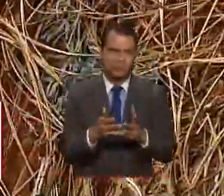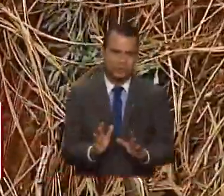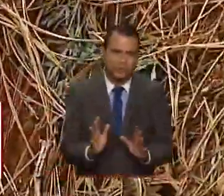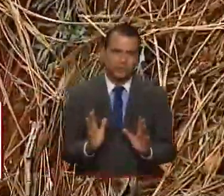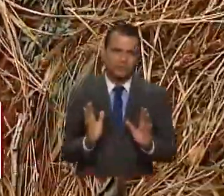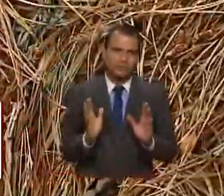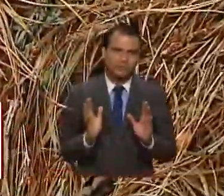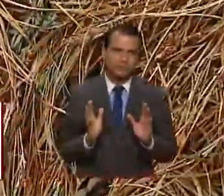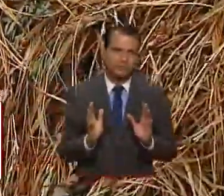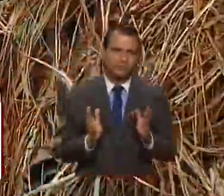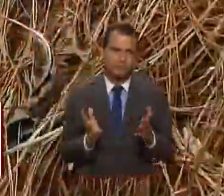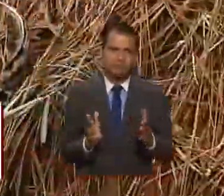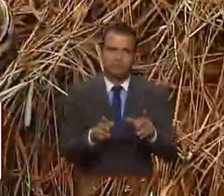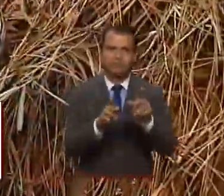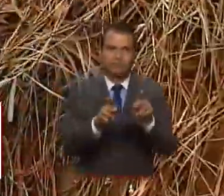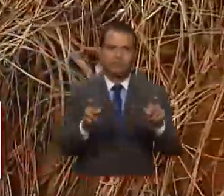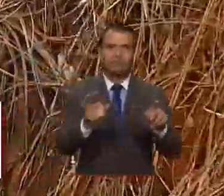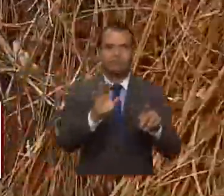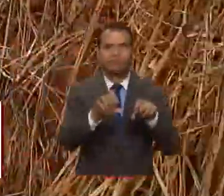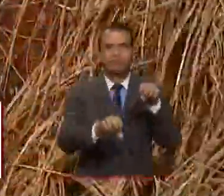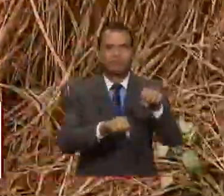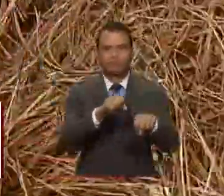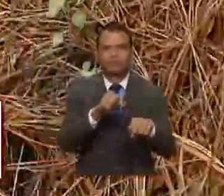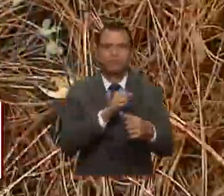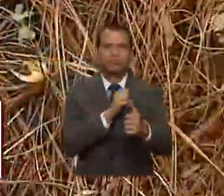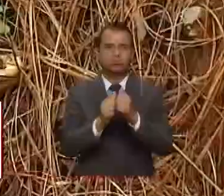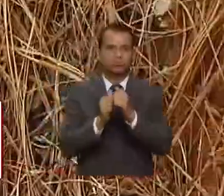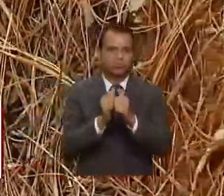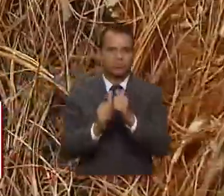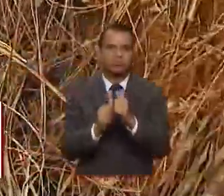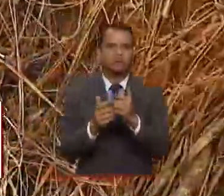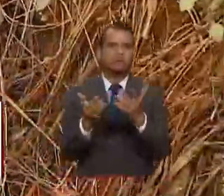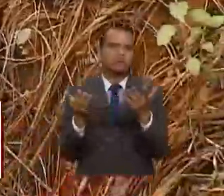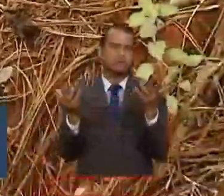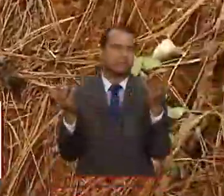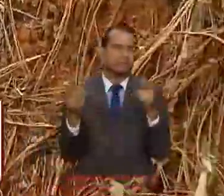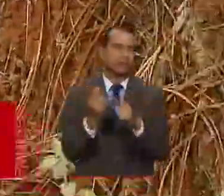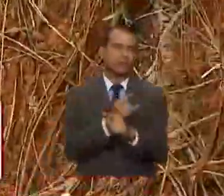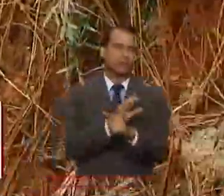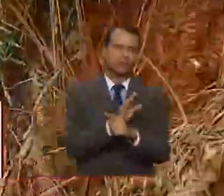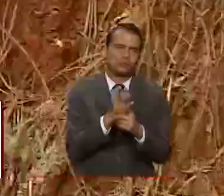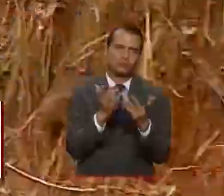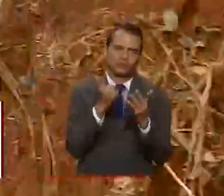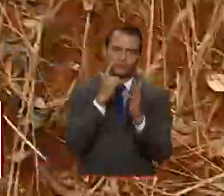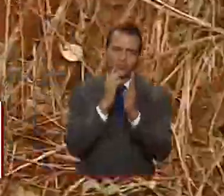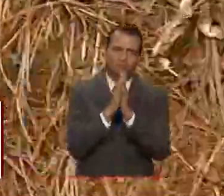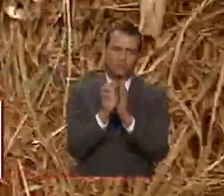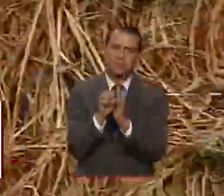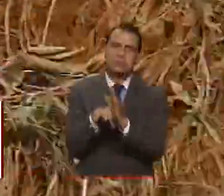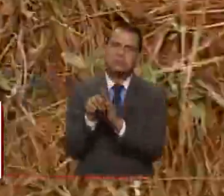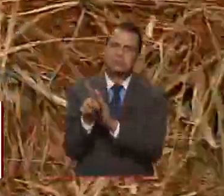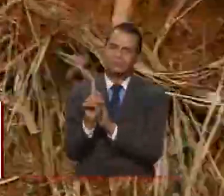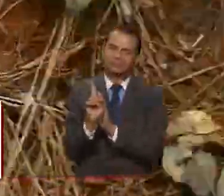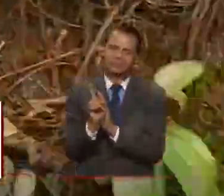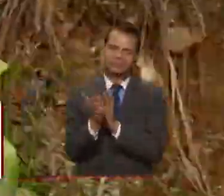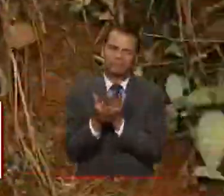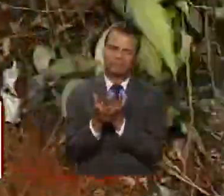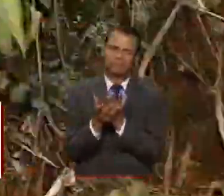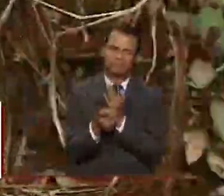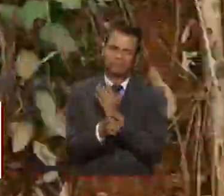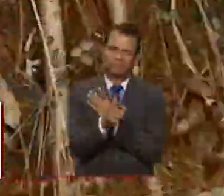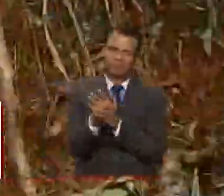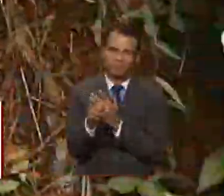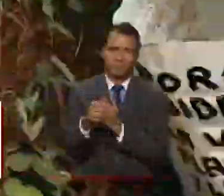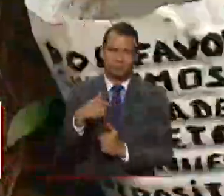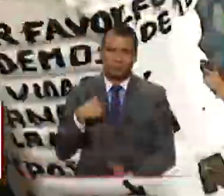los ciclomontañistas, de la gente que viene a caminar, se les dice a ellos que no tiren los plásticos al suelo. Aquí yo tengo